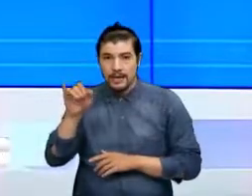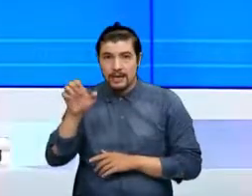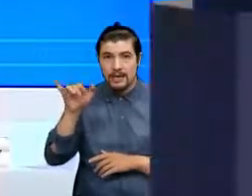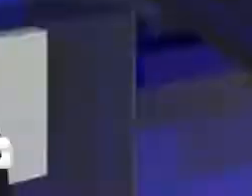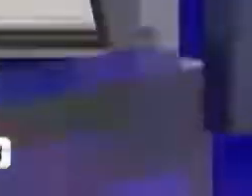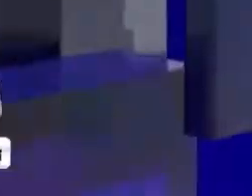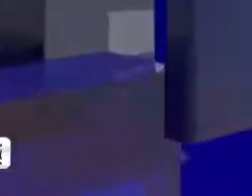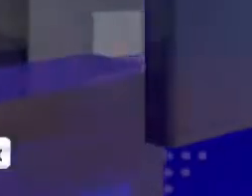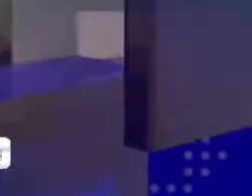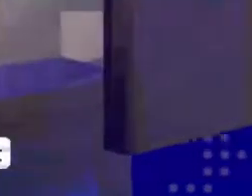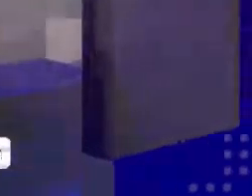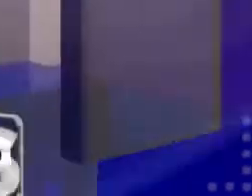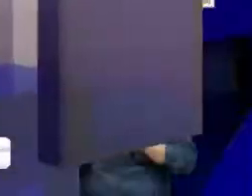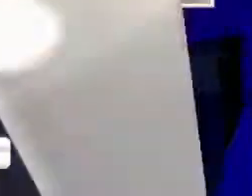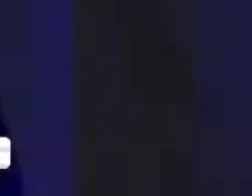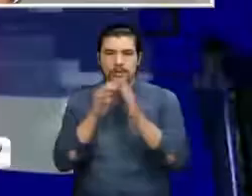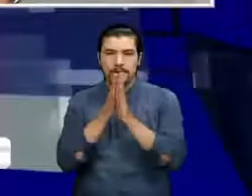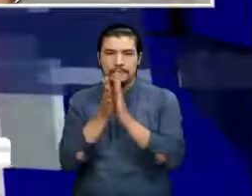adelante.